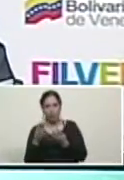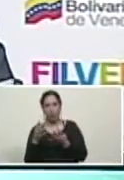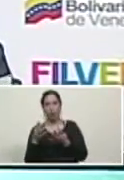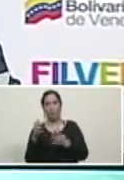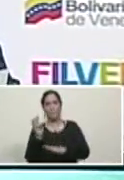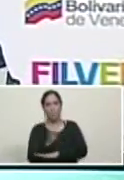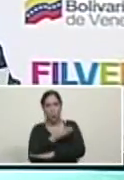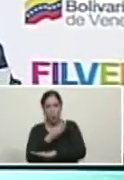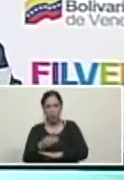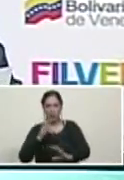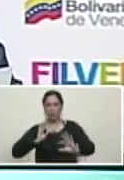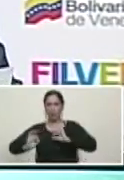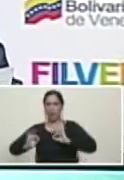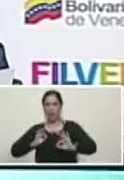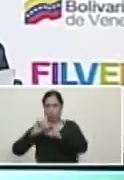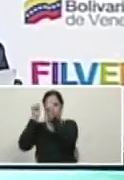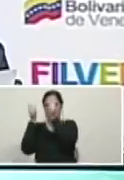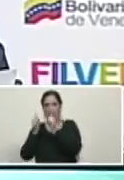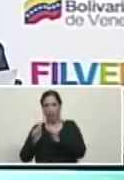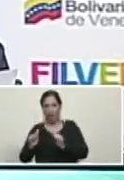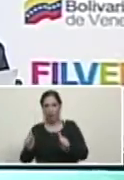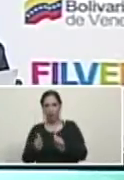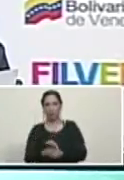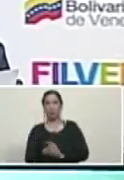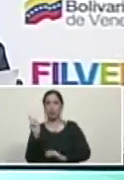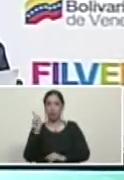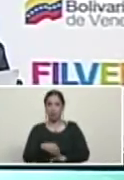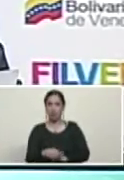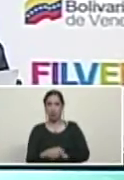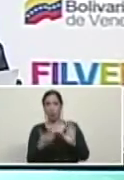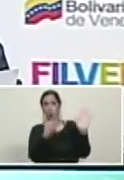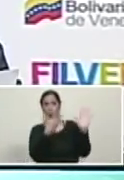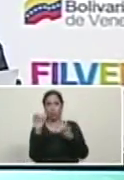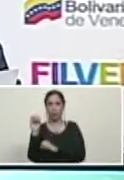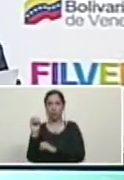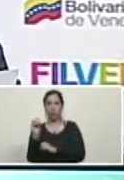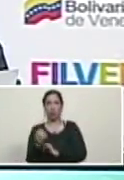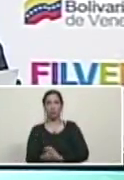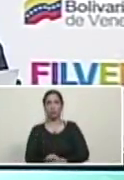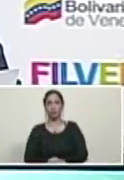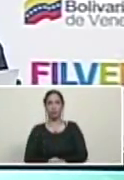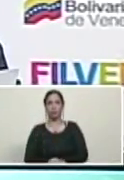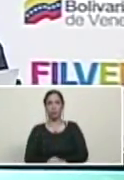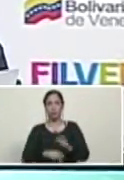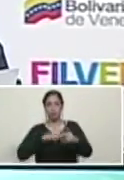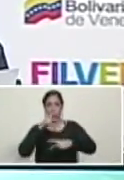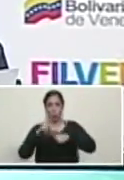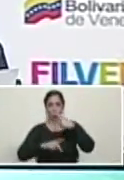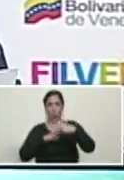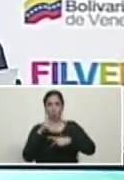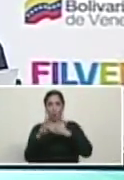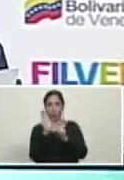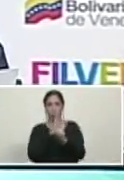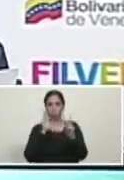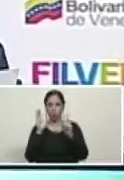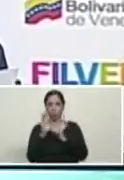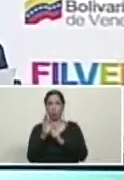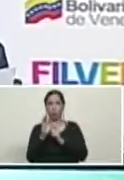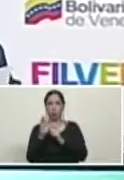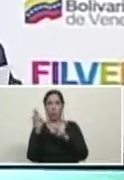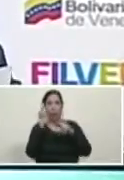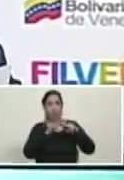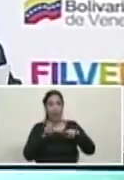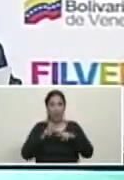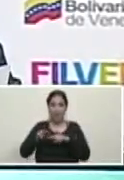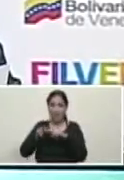y de las artes. Tenemos 80 programaciones culturales para los